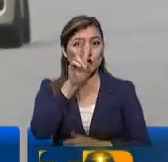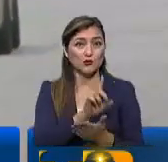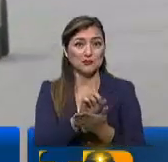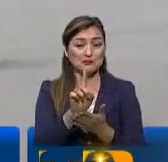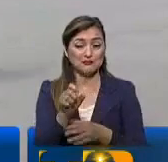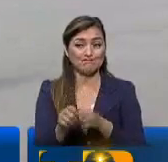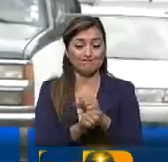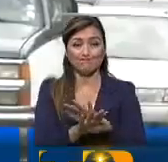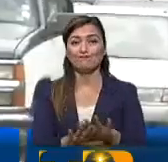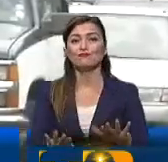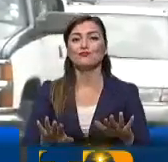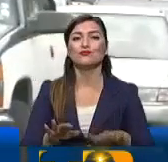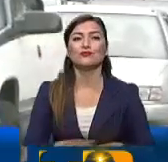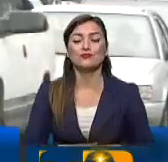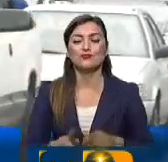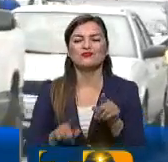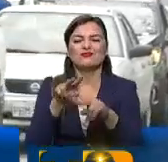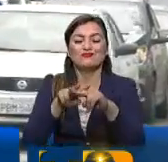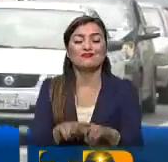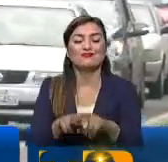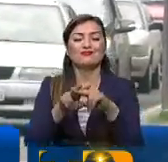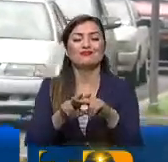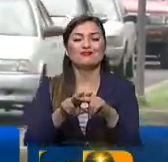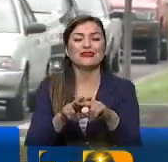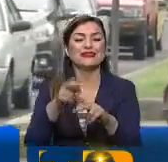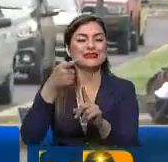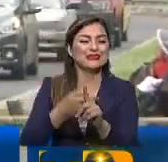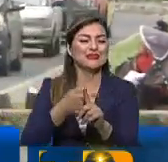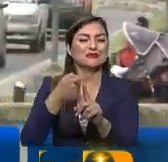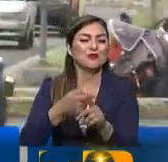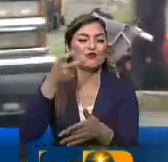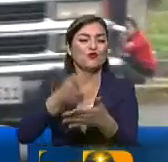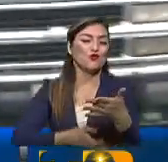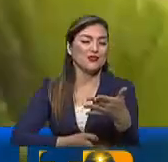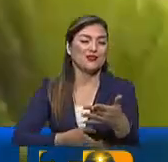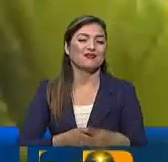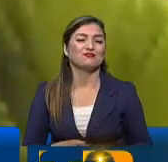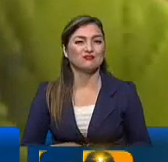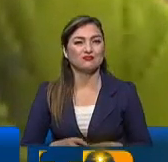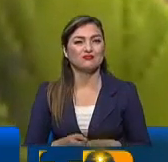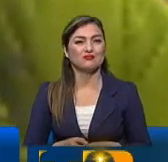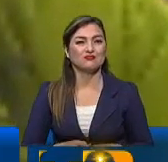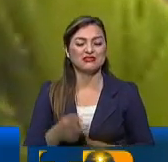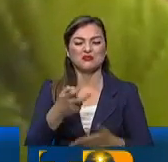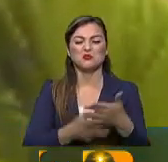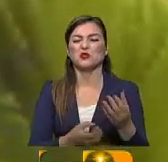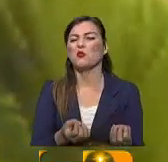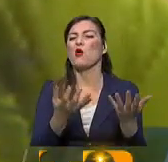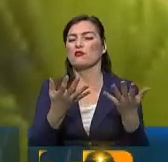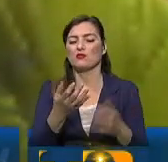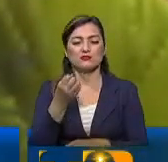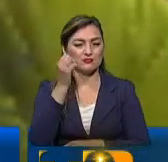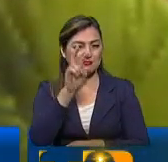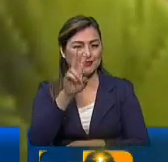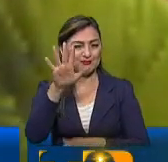que culmine este año. Quienes no hicieron su revisión en el mes establecido deberán pagar una multa. De $25 para